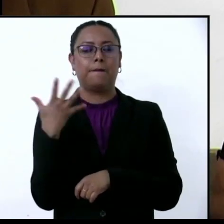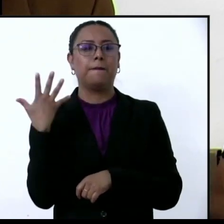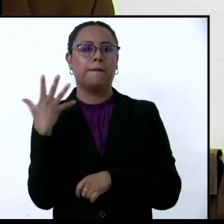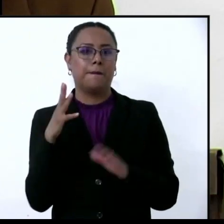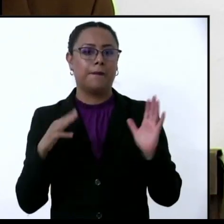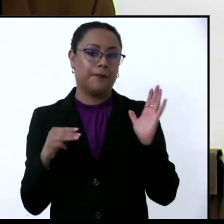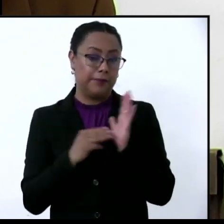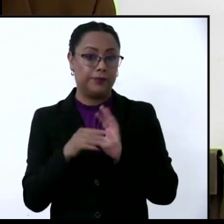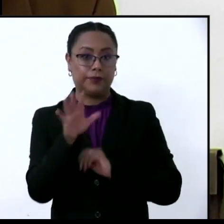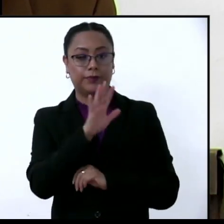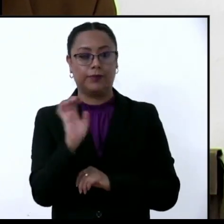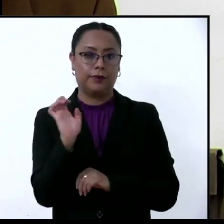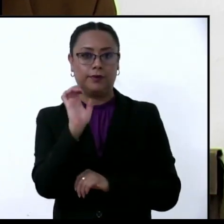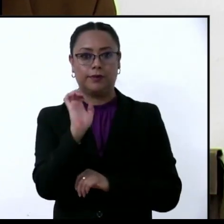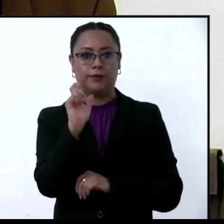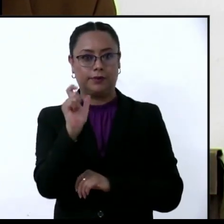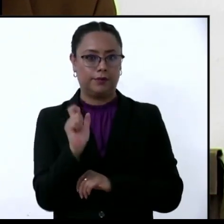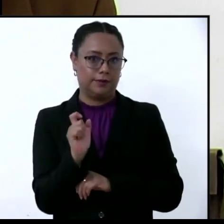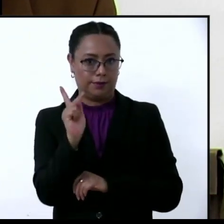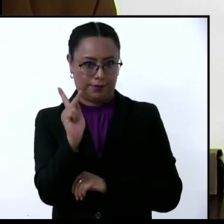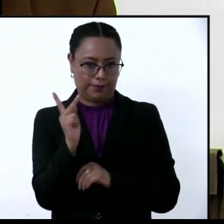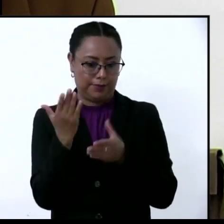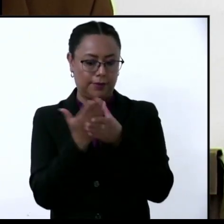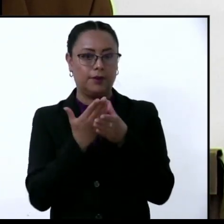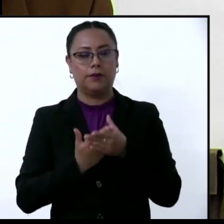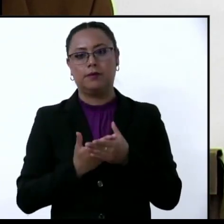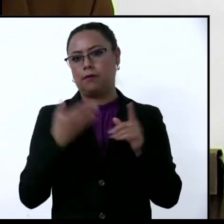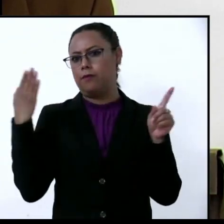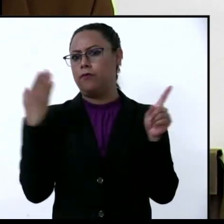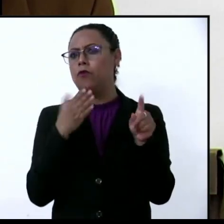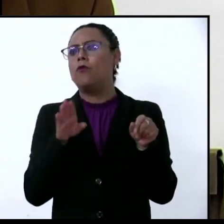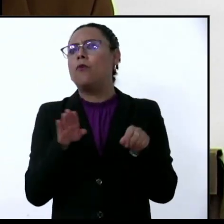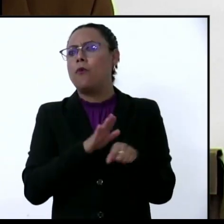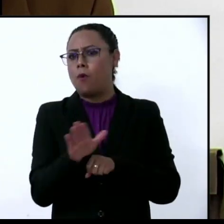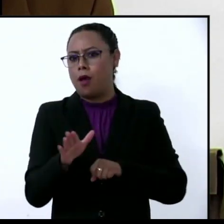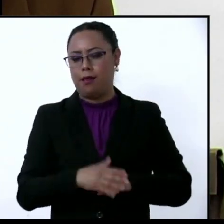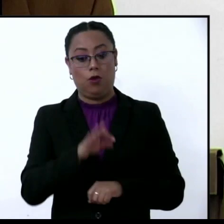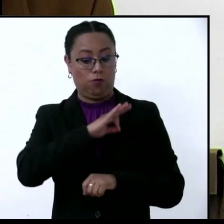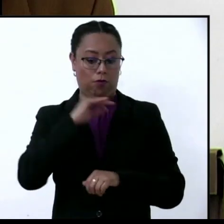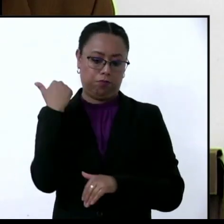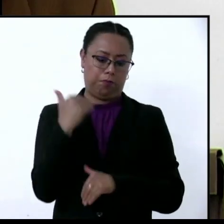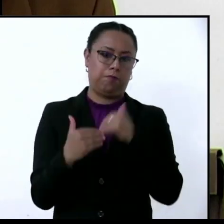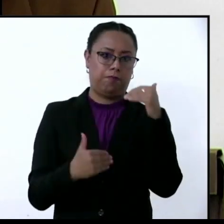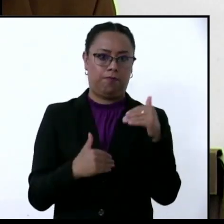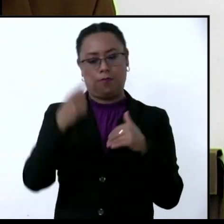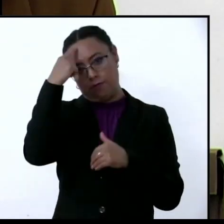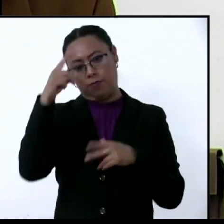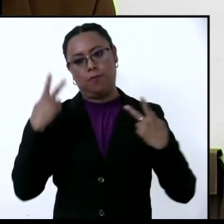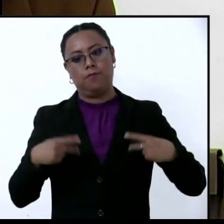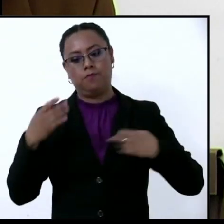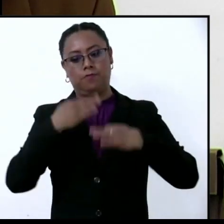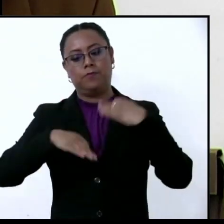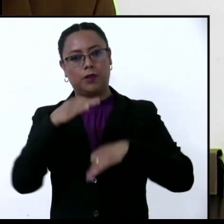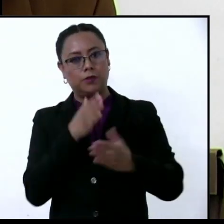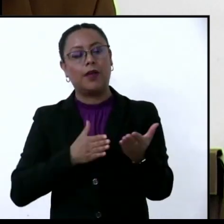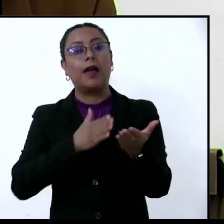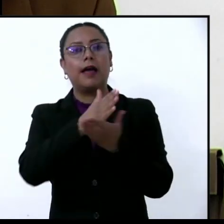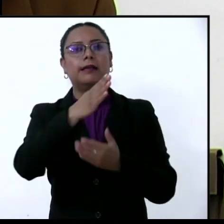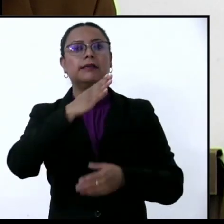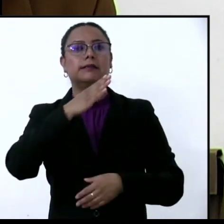10.500 expedientes, con la finalidad justo pues de avanzar en la posibilidad de que las personas accedan a la justicia